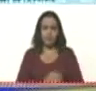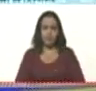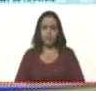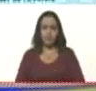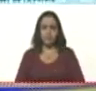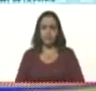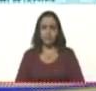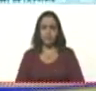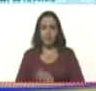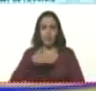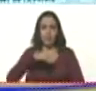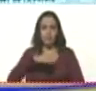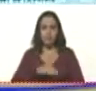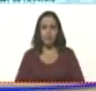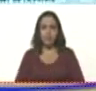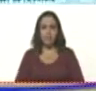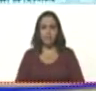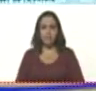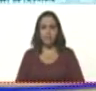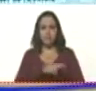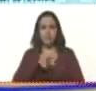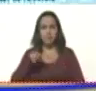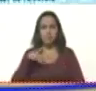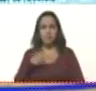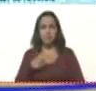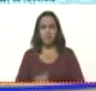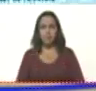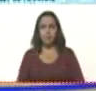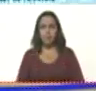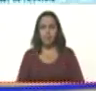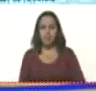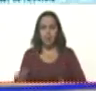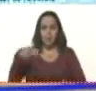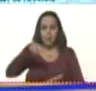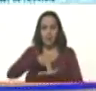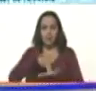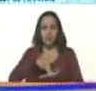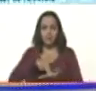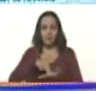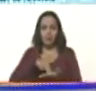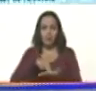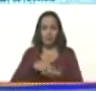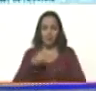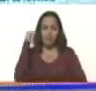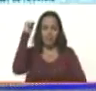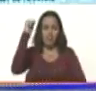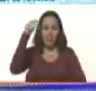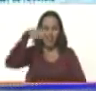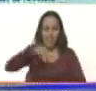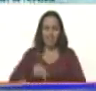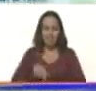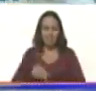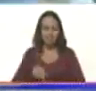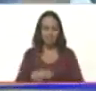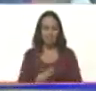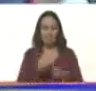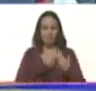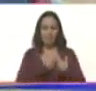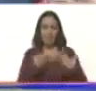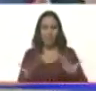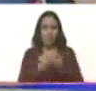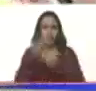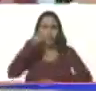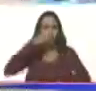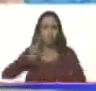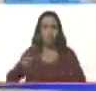¿Y dónde estamos nosotros? De pie, victorioso, aquí, mandando, junto al pueblo